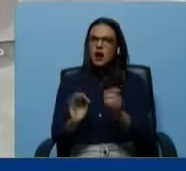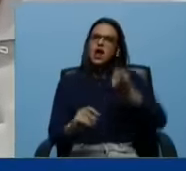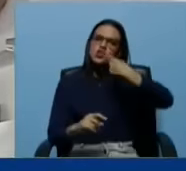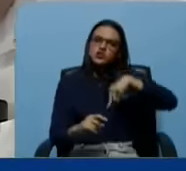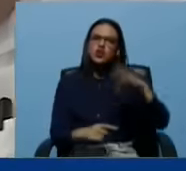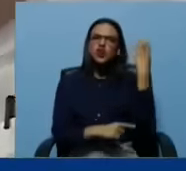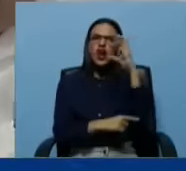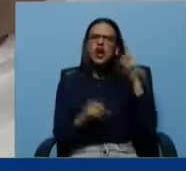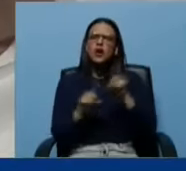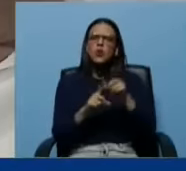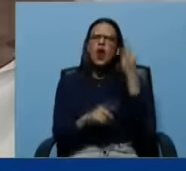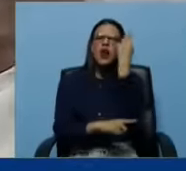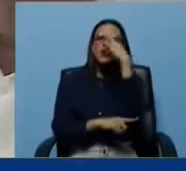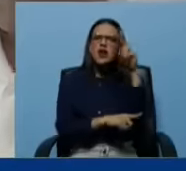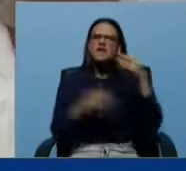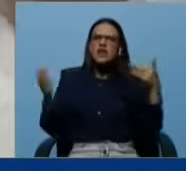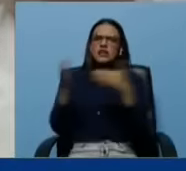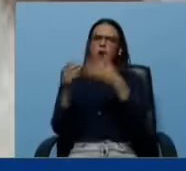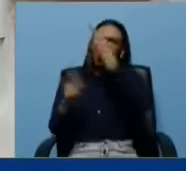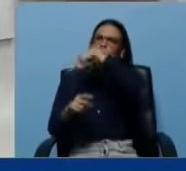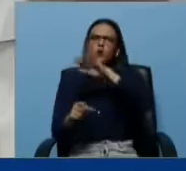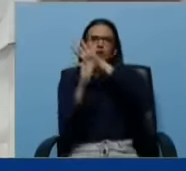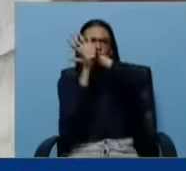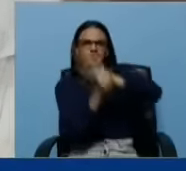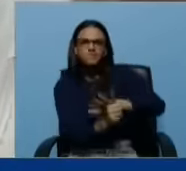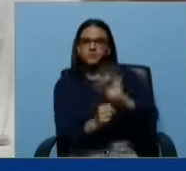rebelde frente a los imperios.